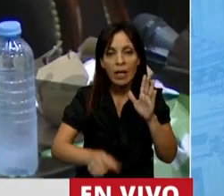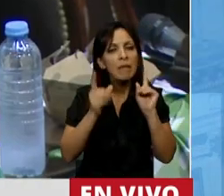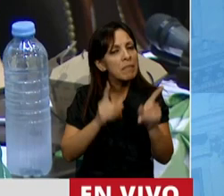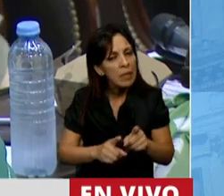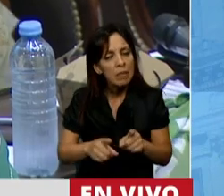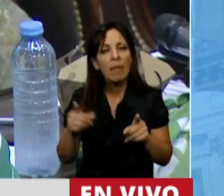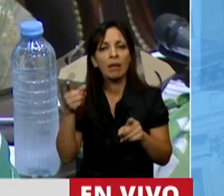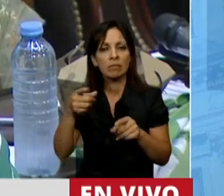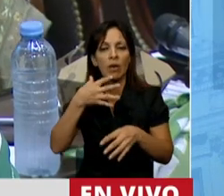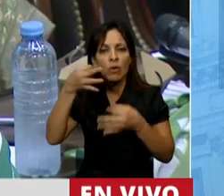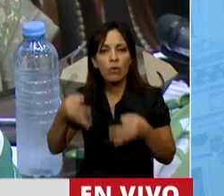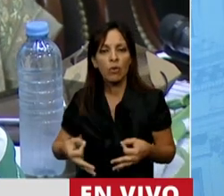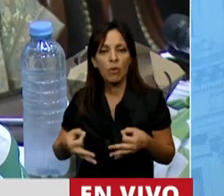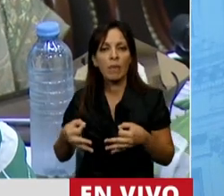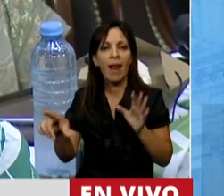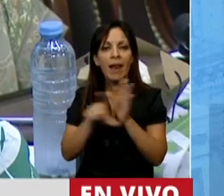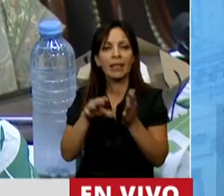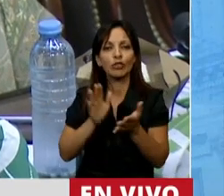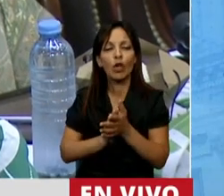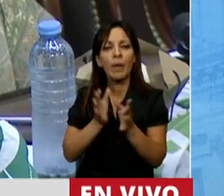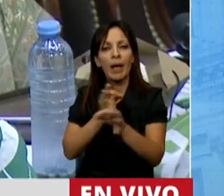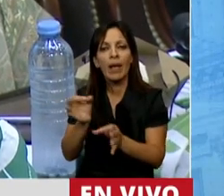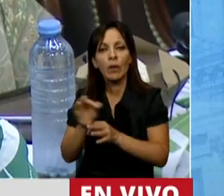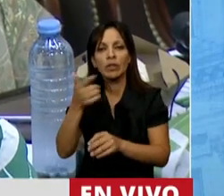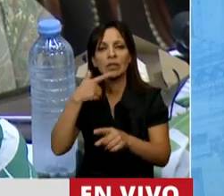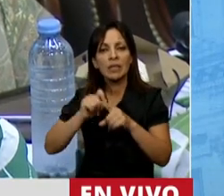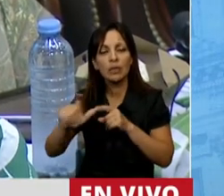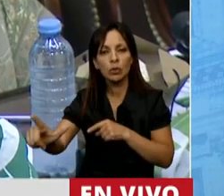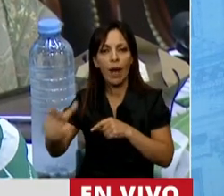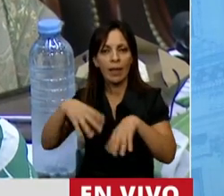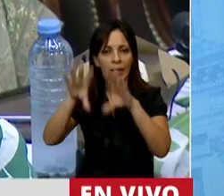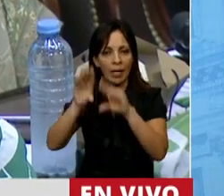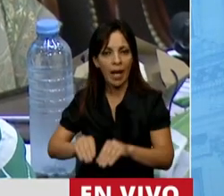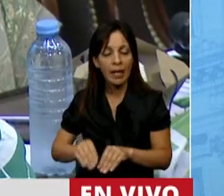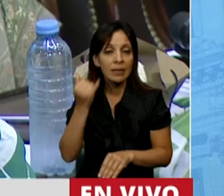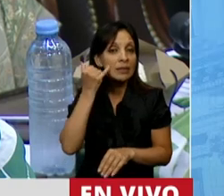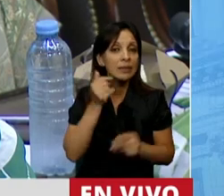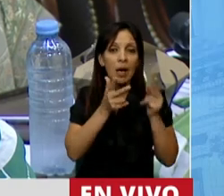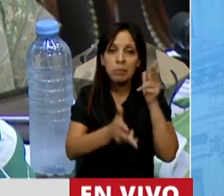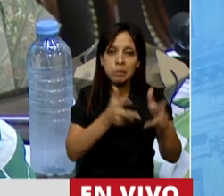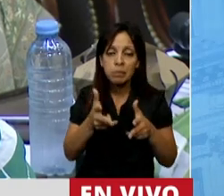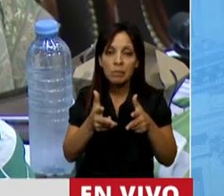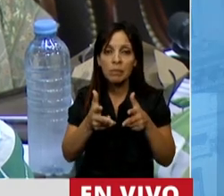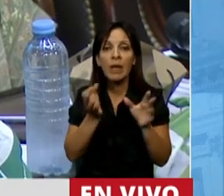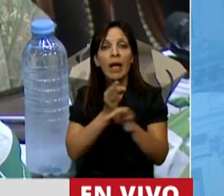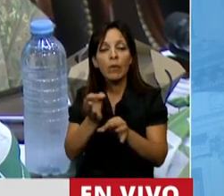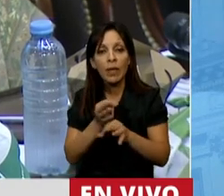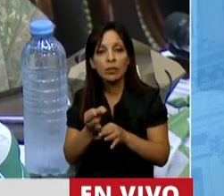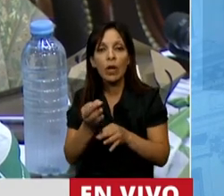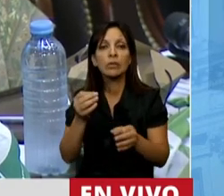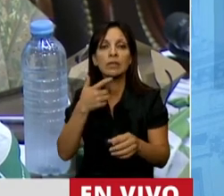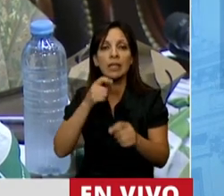para que se cumpla la ley de educación sexual integral. Lo dijeron mis compañeras, educación sexual para